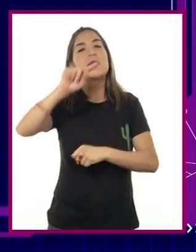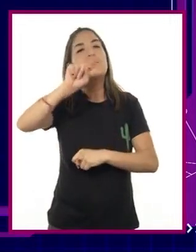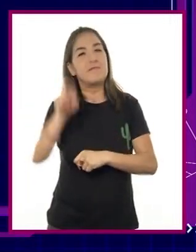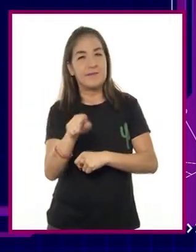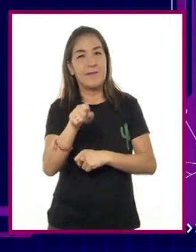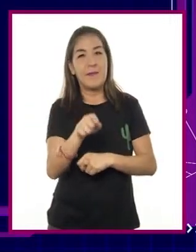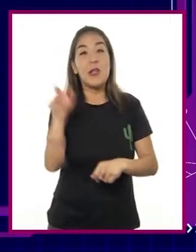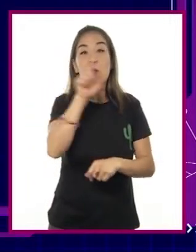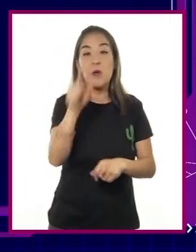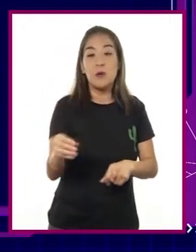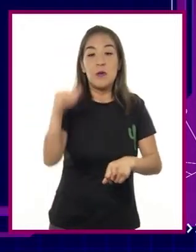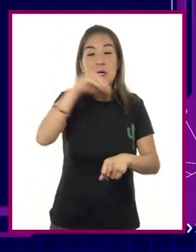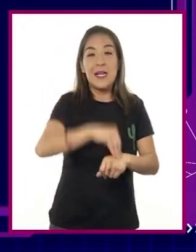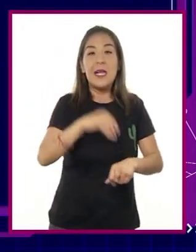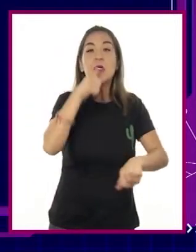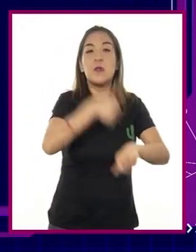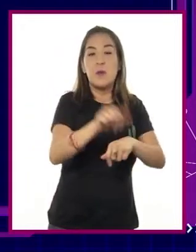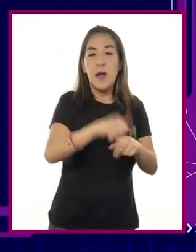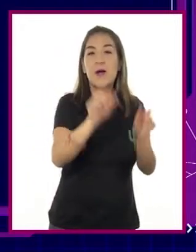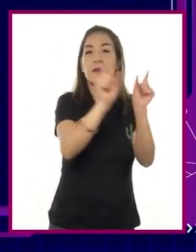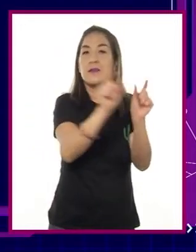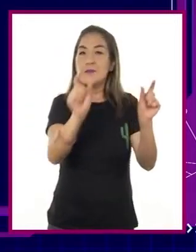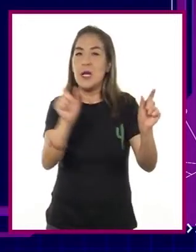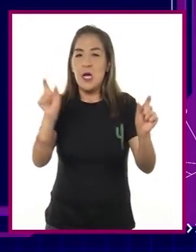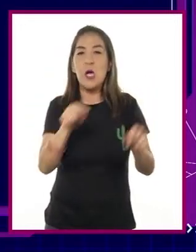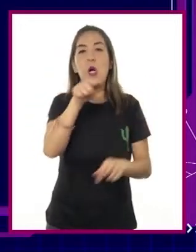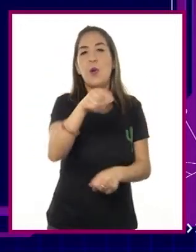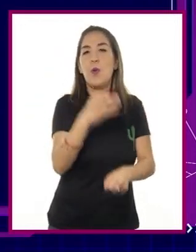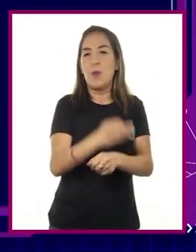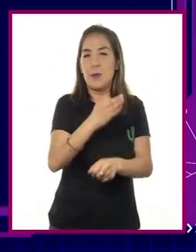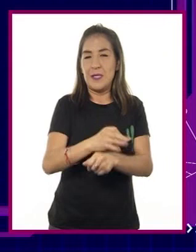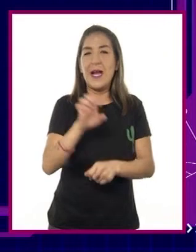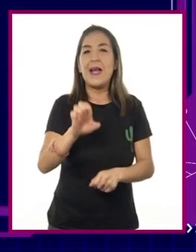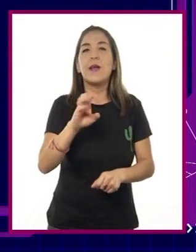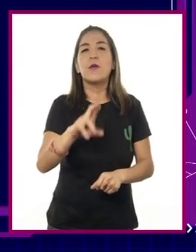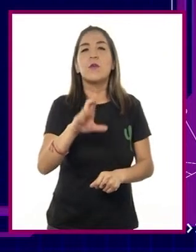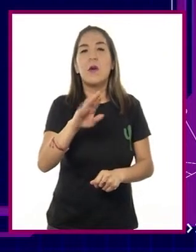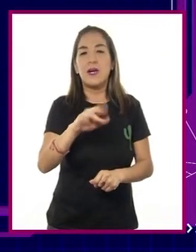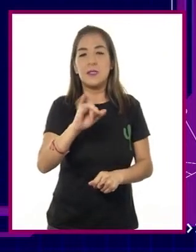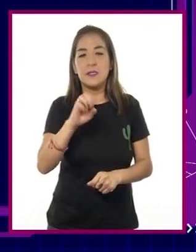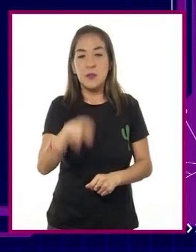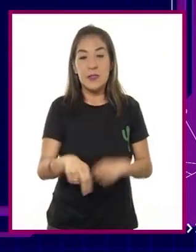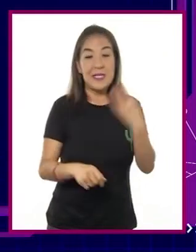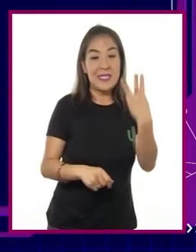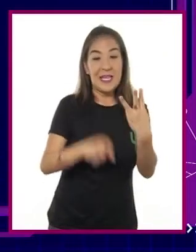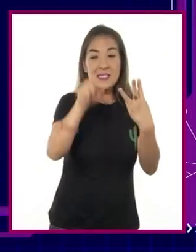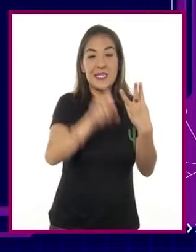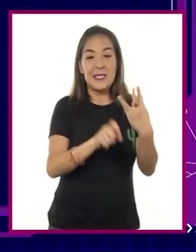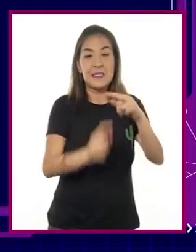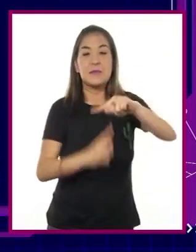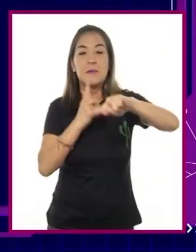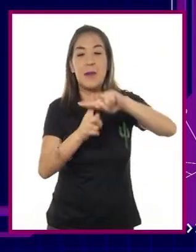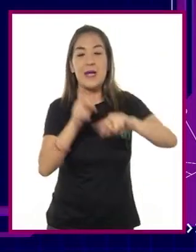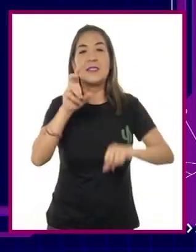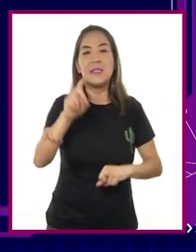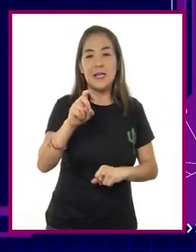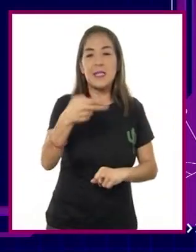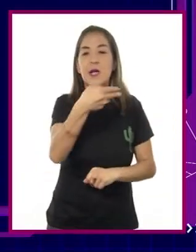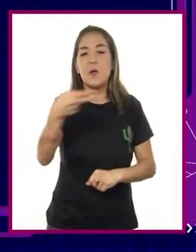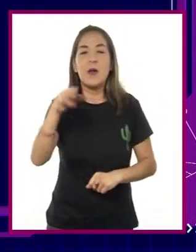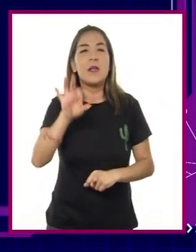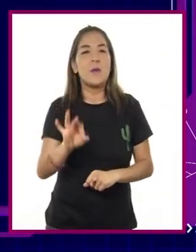Al aplicar la propiedad distributiva, nos queda la siguiente ecuación: 3x más 30 igual